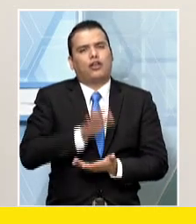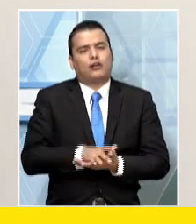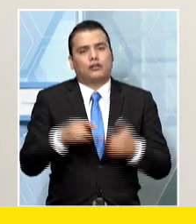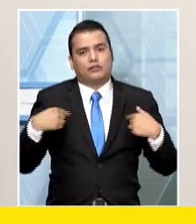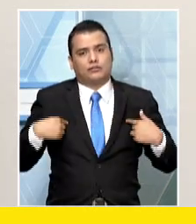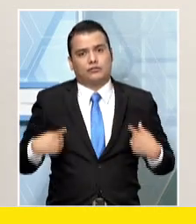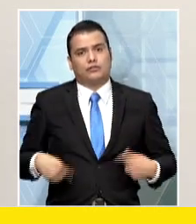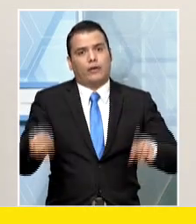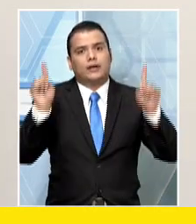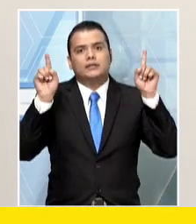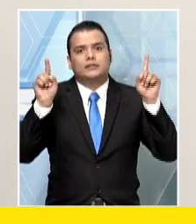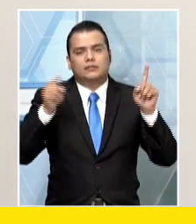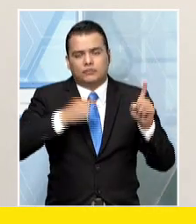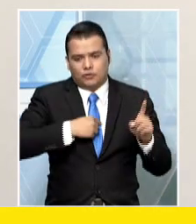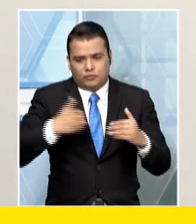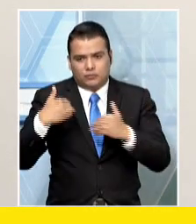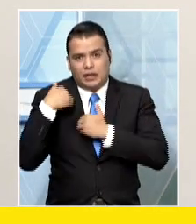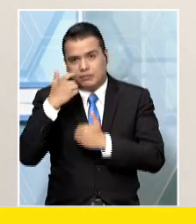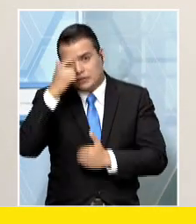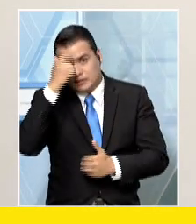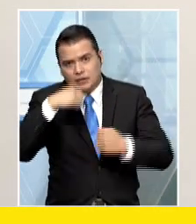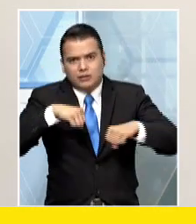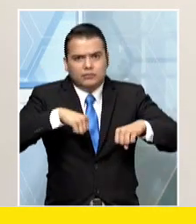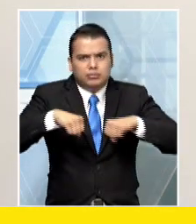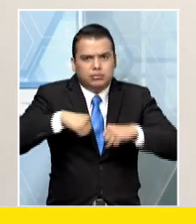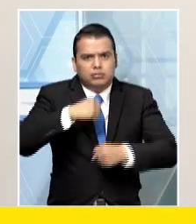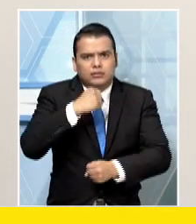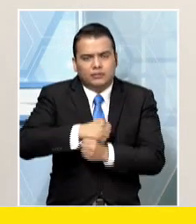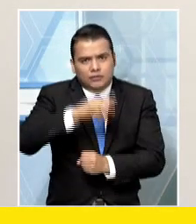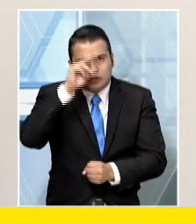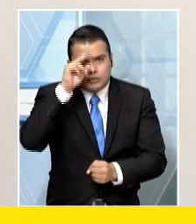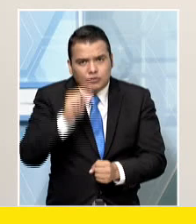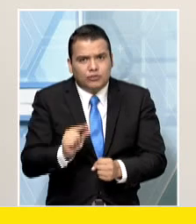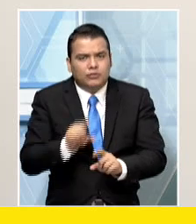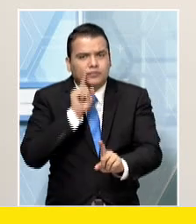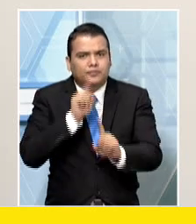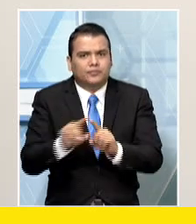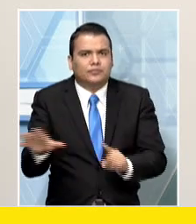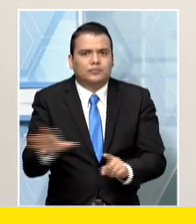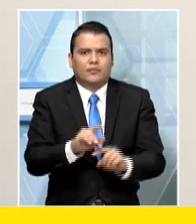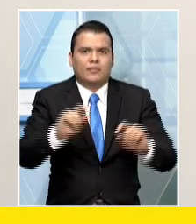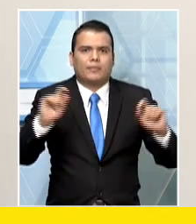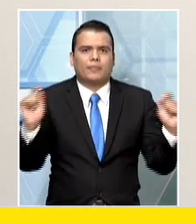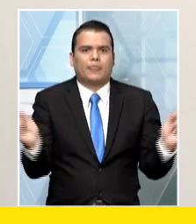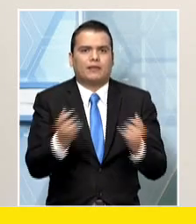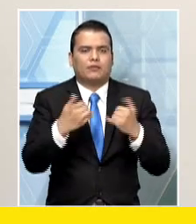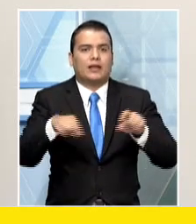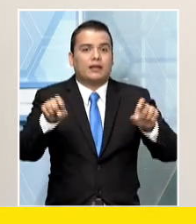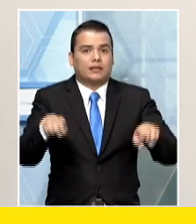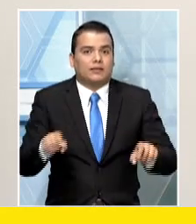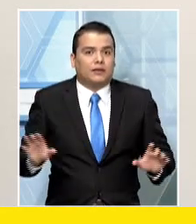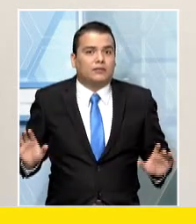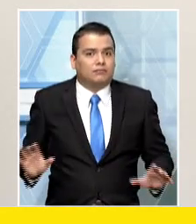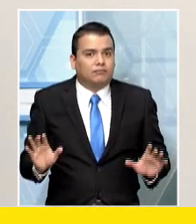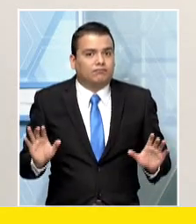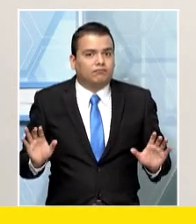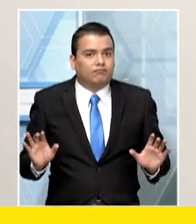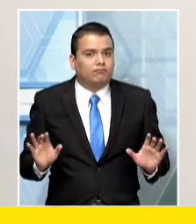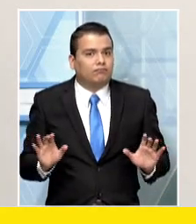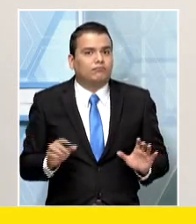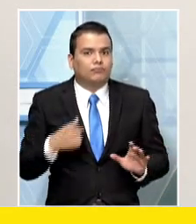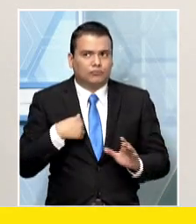intensidad a este compromiso que tenemos con la ciudad, a este trabajo para proteger la vida y la salud de los caleños. Ya hemos puesto esto